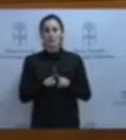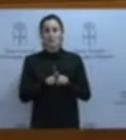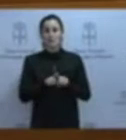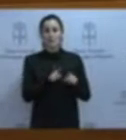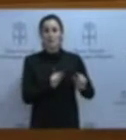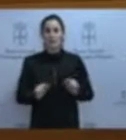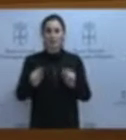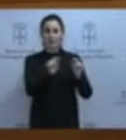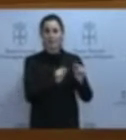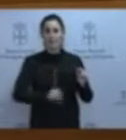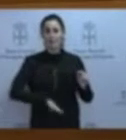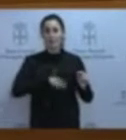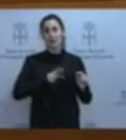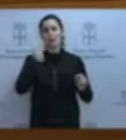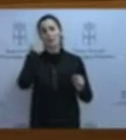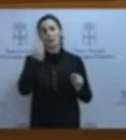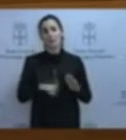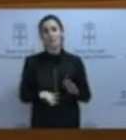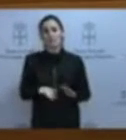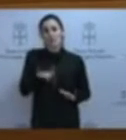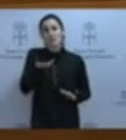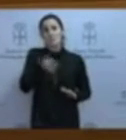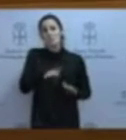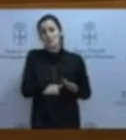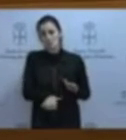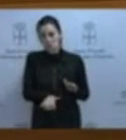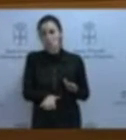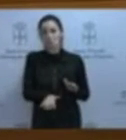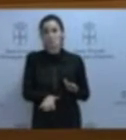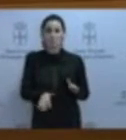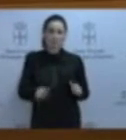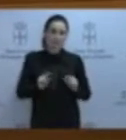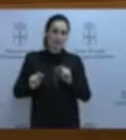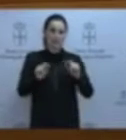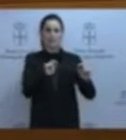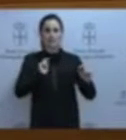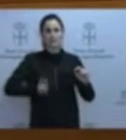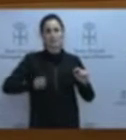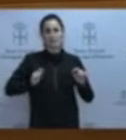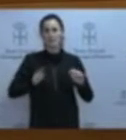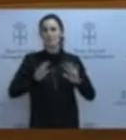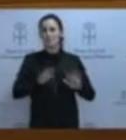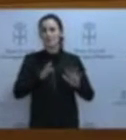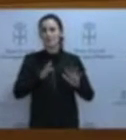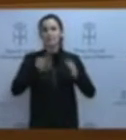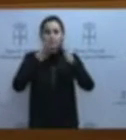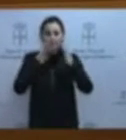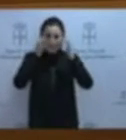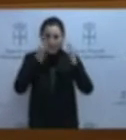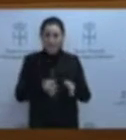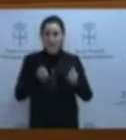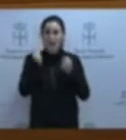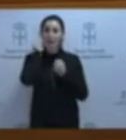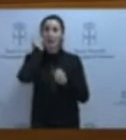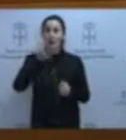la edad de jubilación, que si se suben los años, que si se bajan, pero poco se dice de los años de